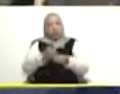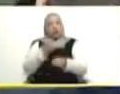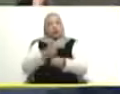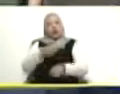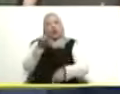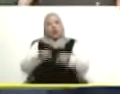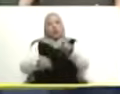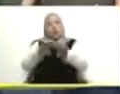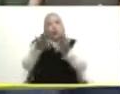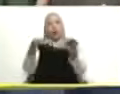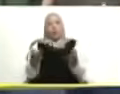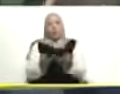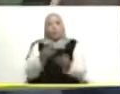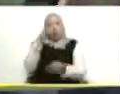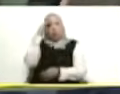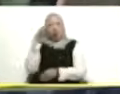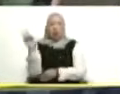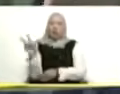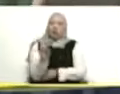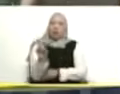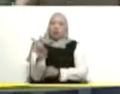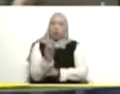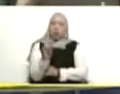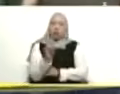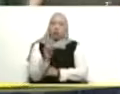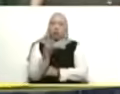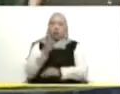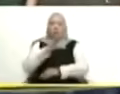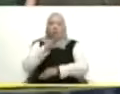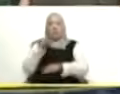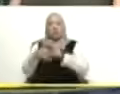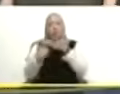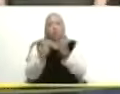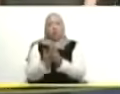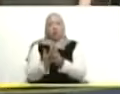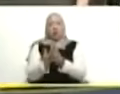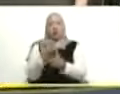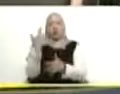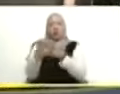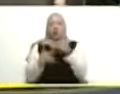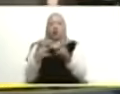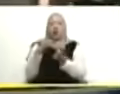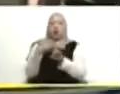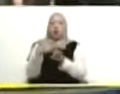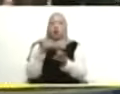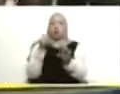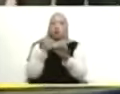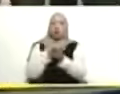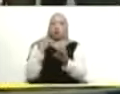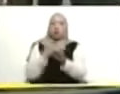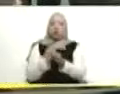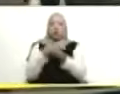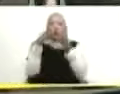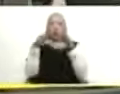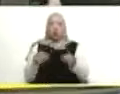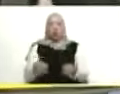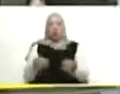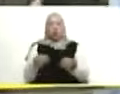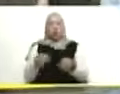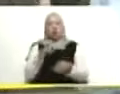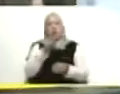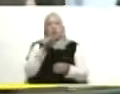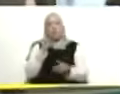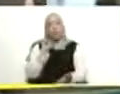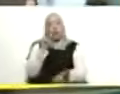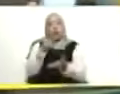pues, la Fuerza Armada que tiene Venezuela en su moral, en su consistencia ideológica, y es una Fuerza Armada, pues, que está